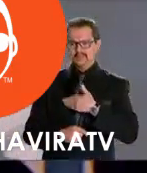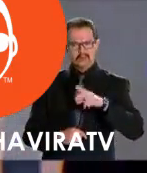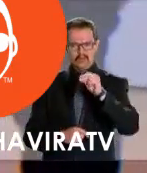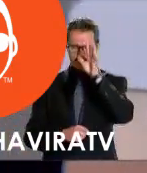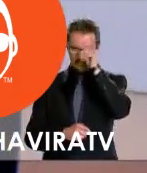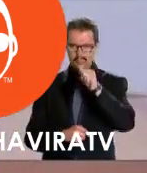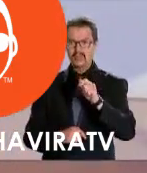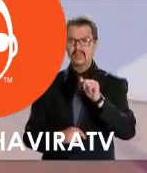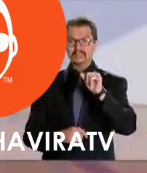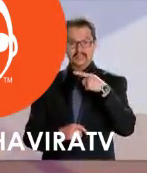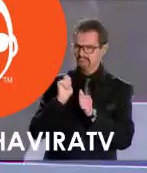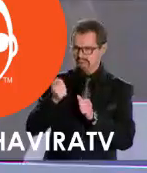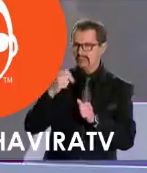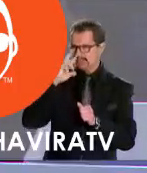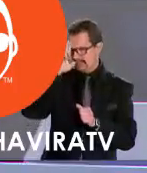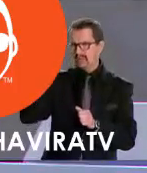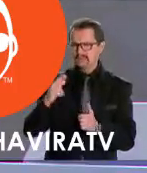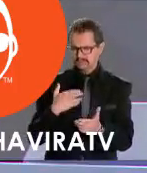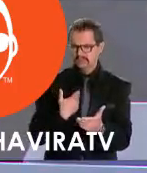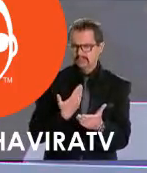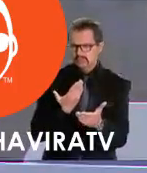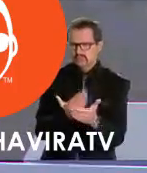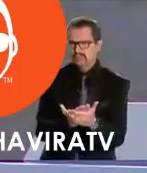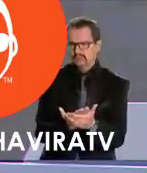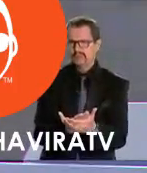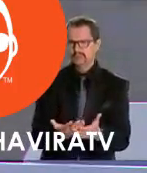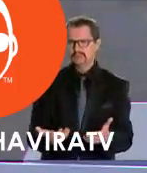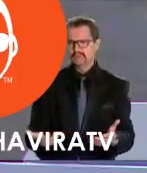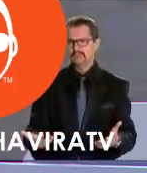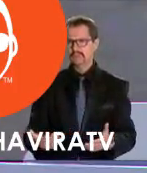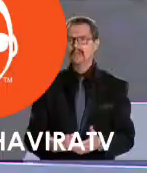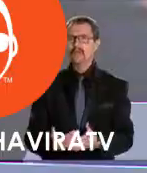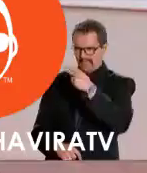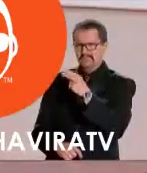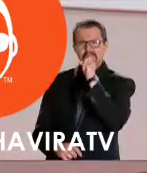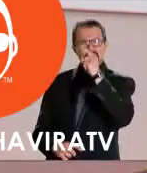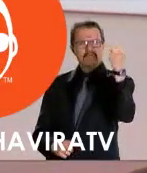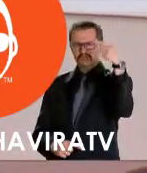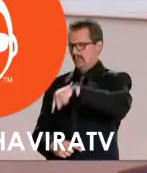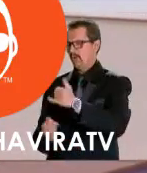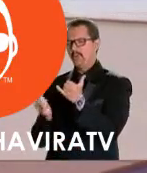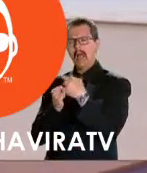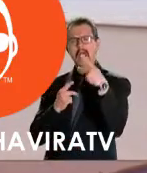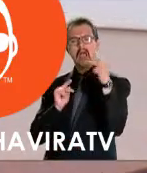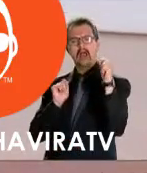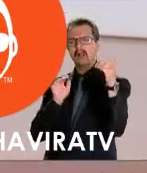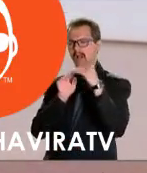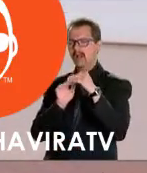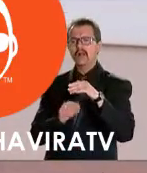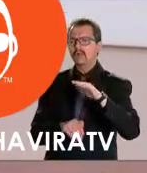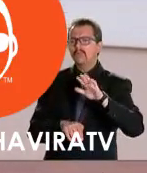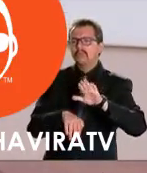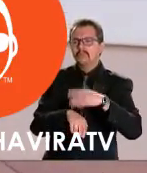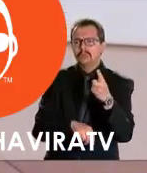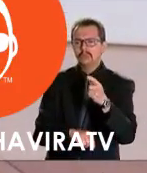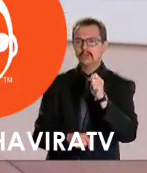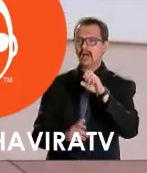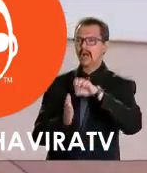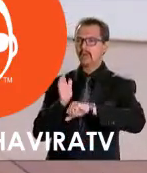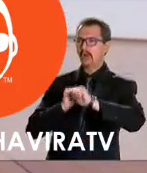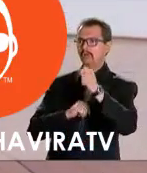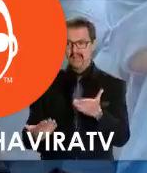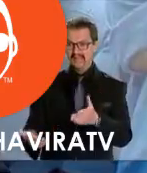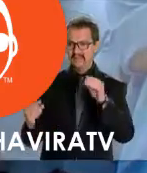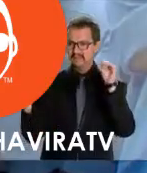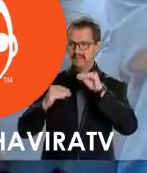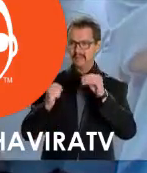Dios nacido. ¿Cuál estoy cantando? Es su turno, Ricardo Anaya. Estoy en la vejez, tengo muchas canas. Y en tiempos